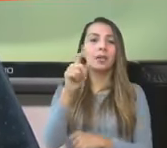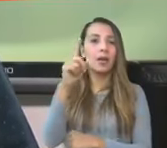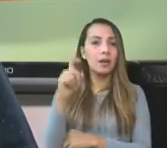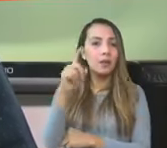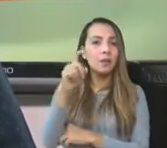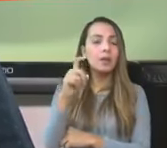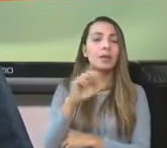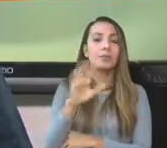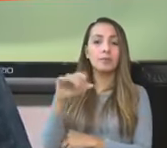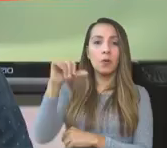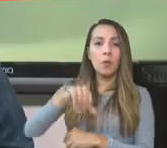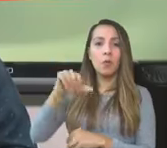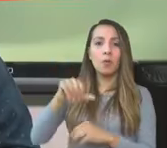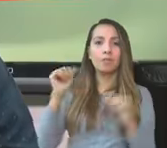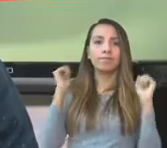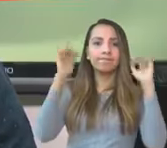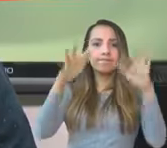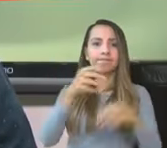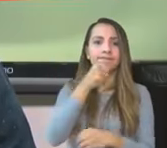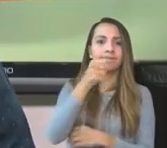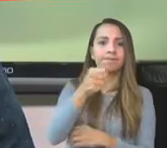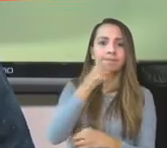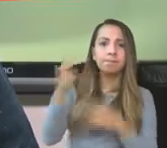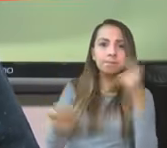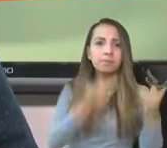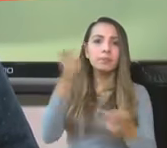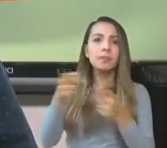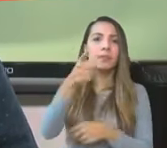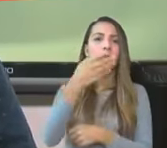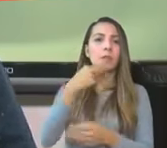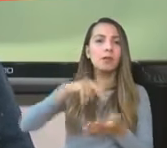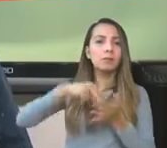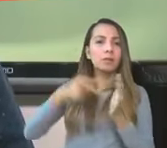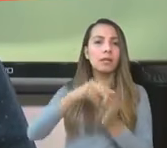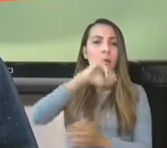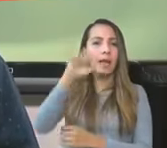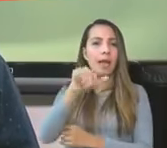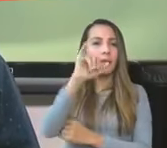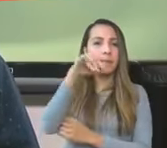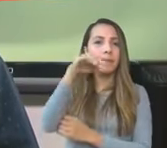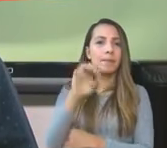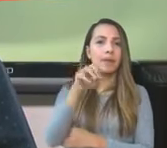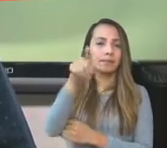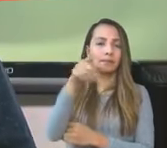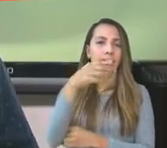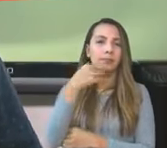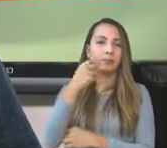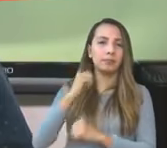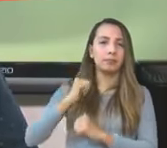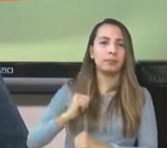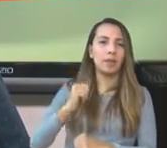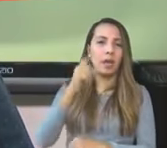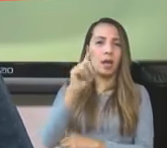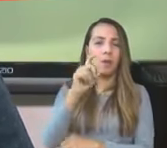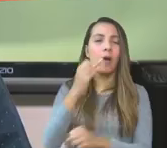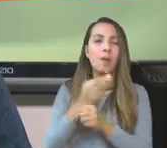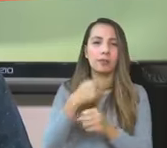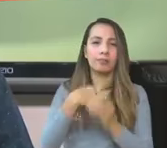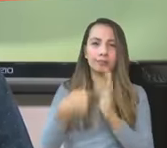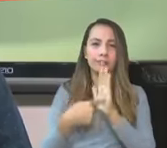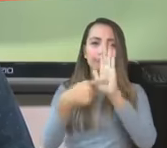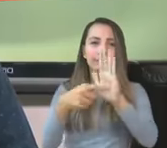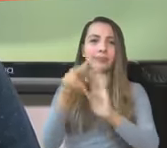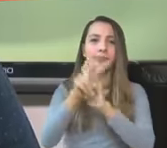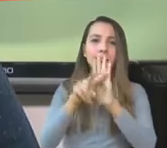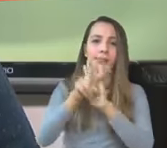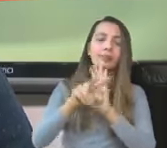ofreció una rueda de prensa donde el ingeniero Jaime Alcocer Tello da a conocer esta problemática. Con esto empezamos y enseguida